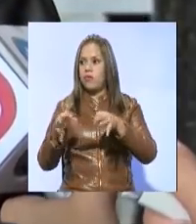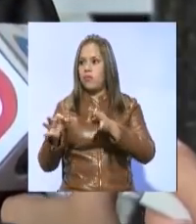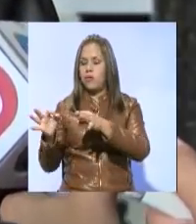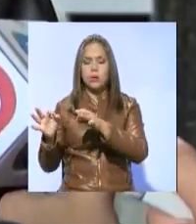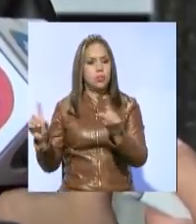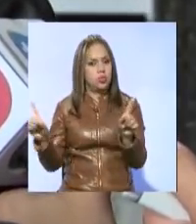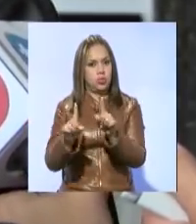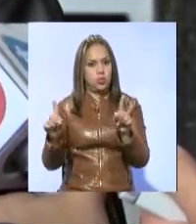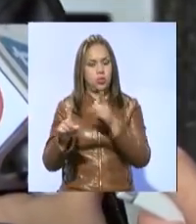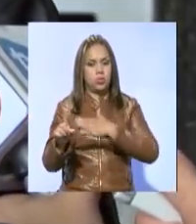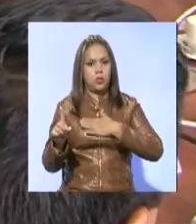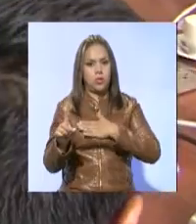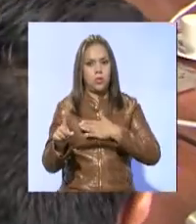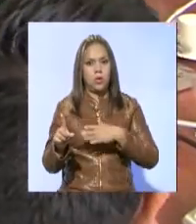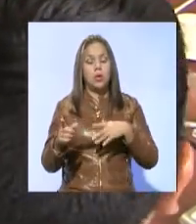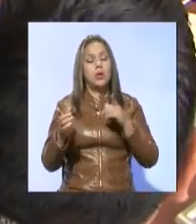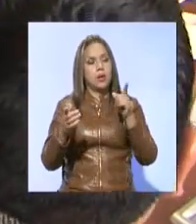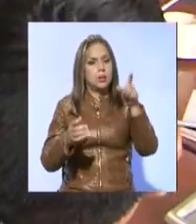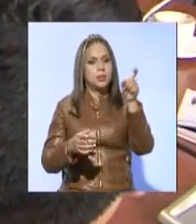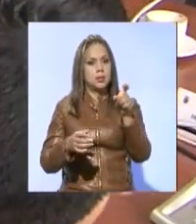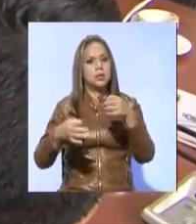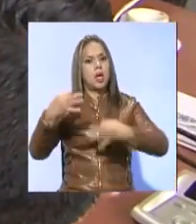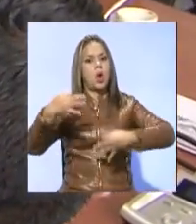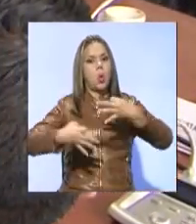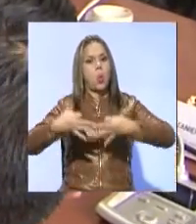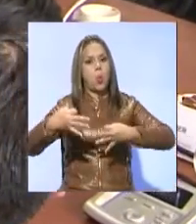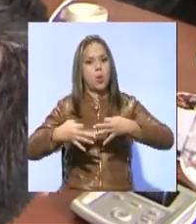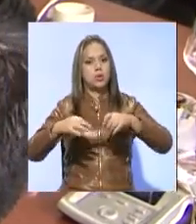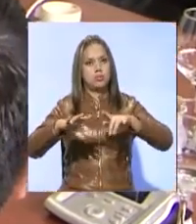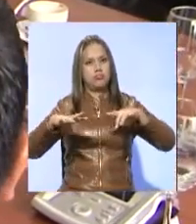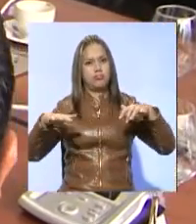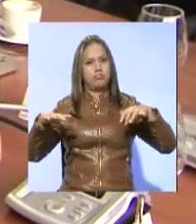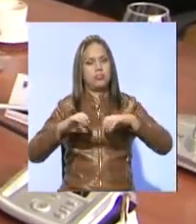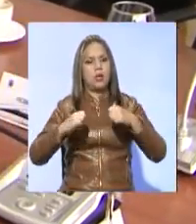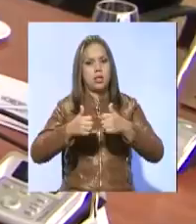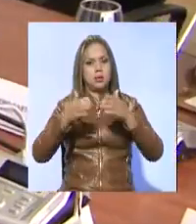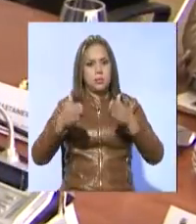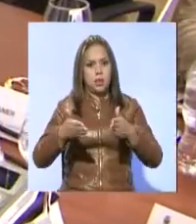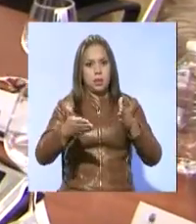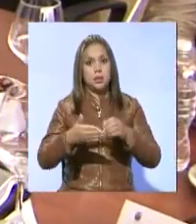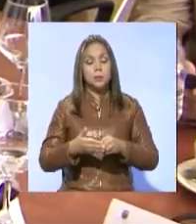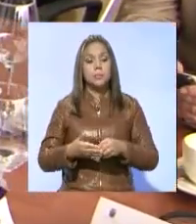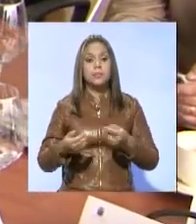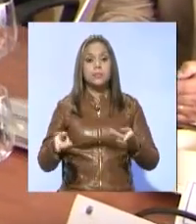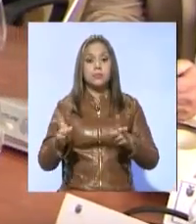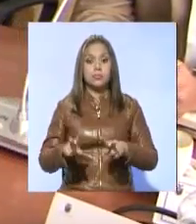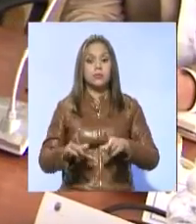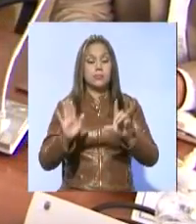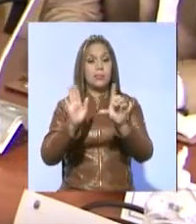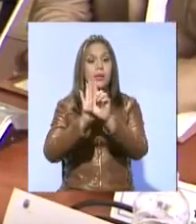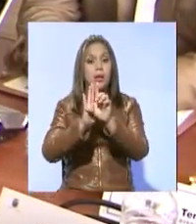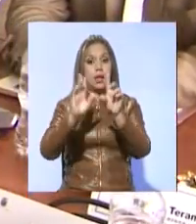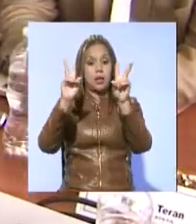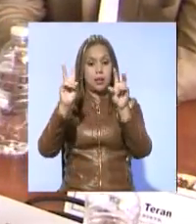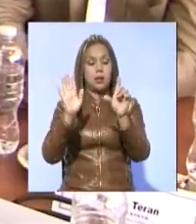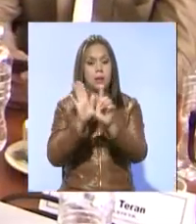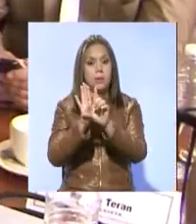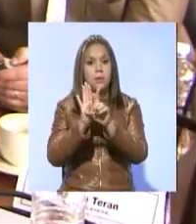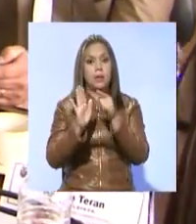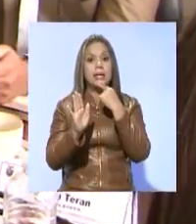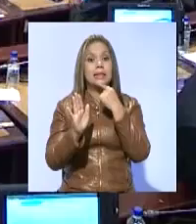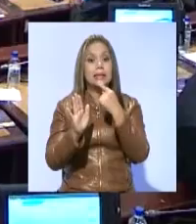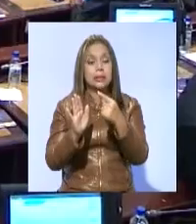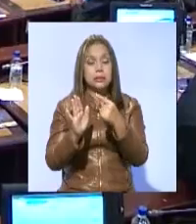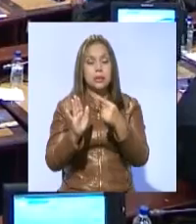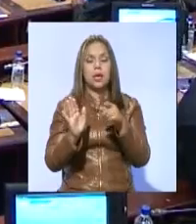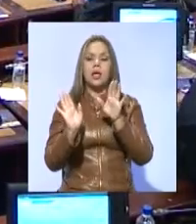de salir del cargo o dejar el cargo. Una vez que la Comisión de Fiscalización presente su informe, la Ley de la Función Legislativa señala que será el Pleno de la